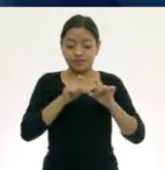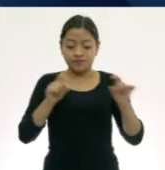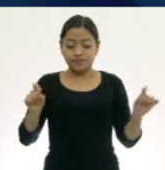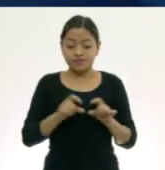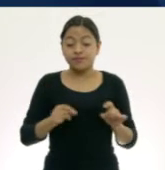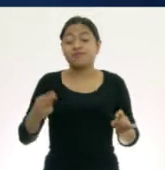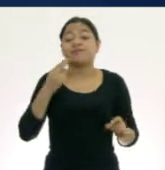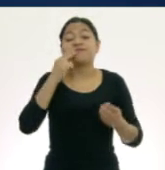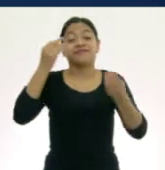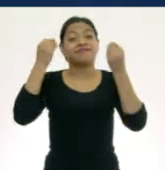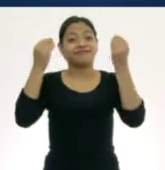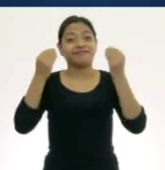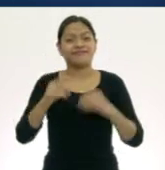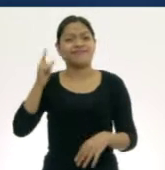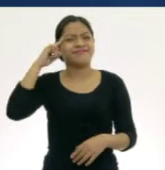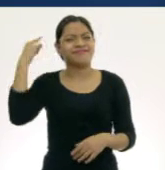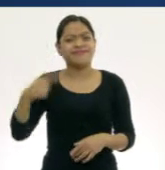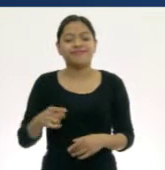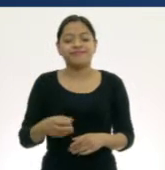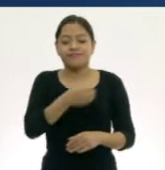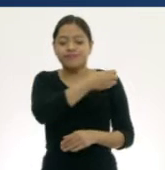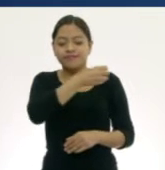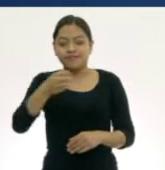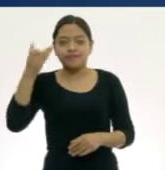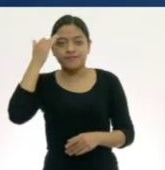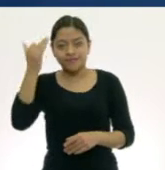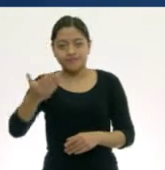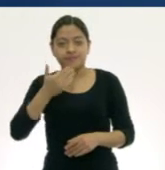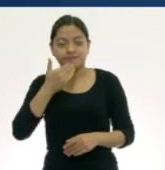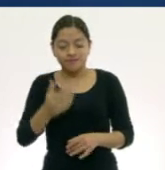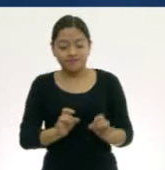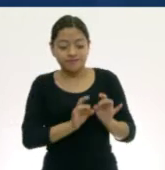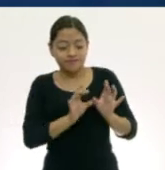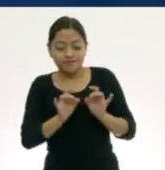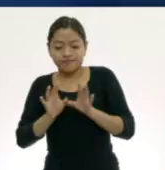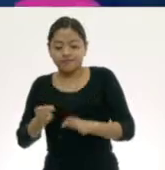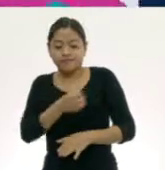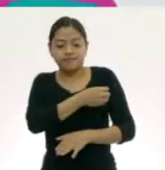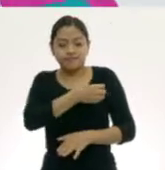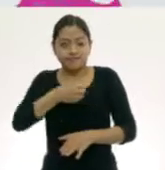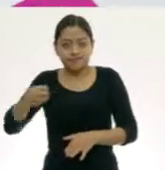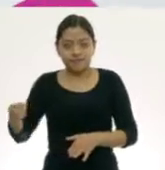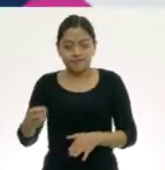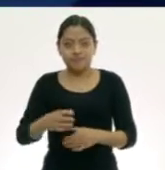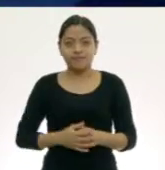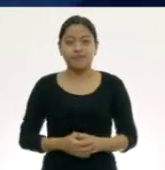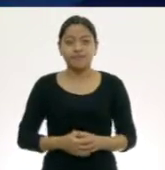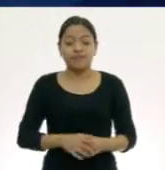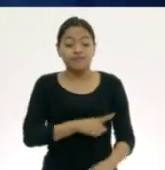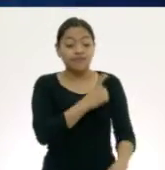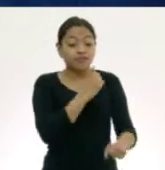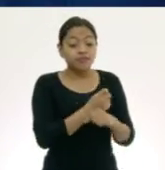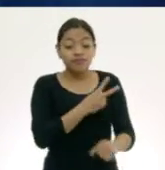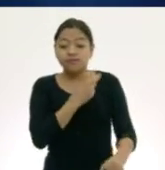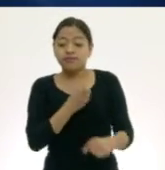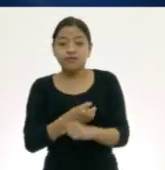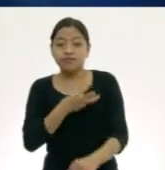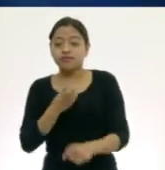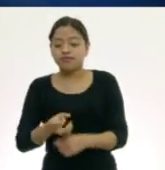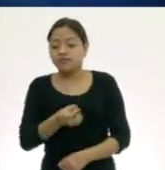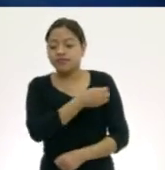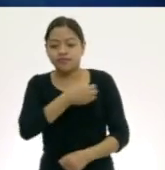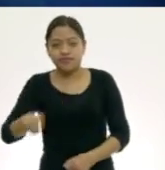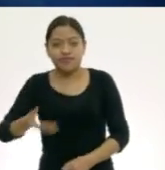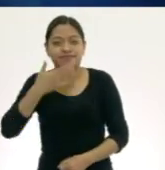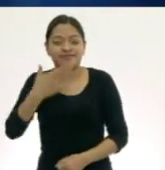tiene precisamente para ordenar los acontecimientos de acuerdo a cómo van ocurriendo. Esto